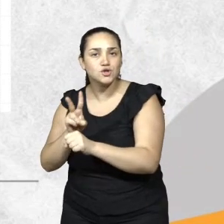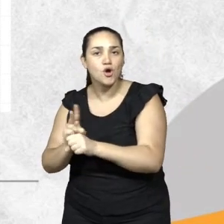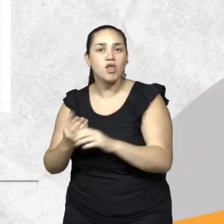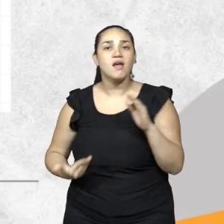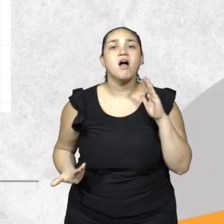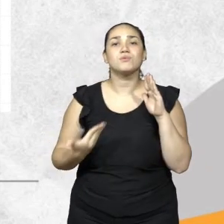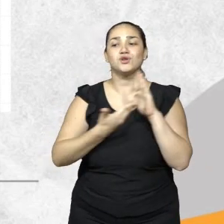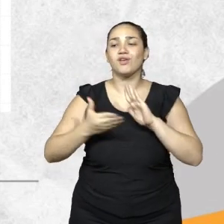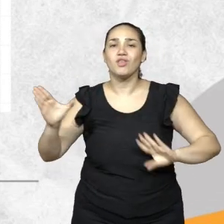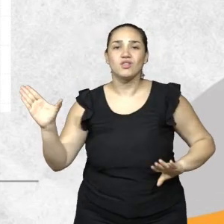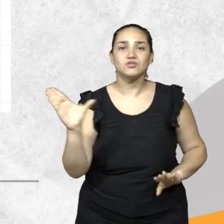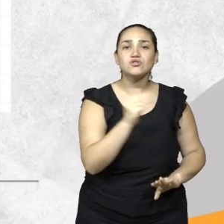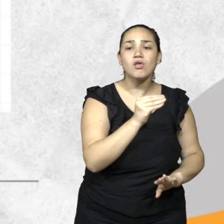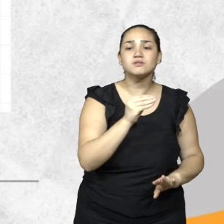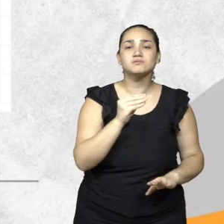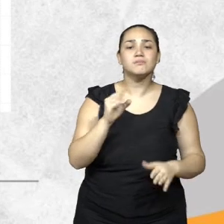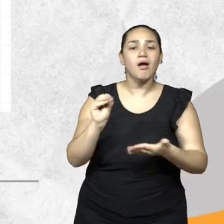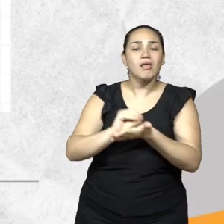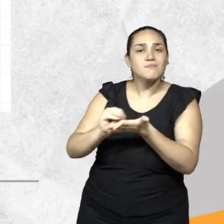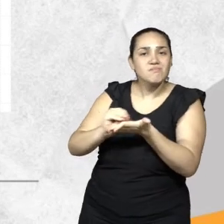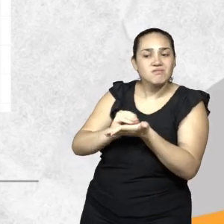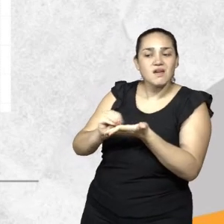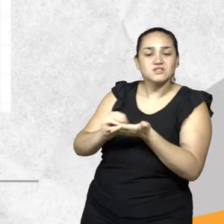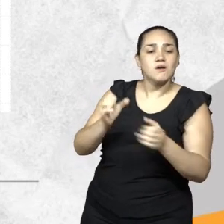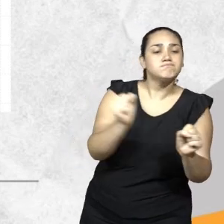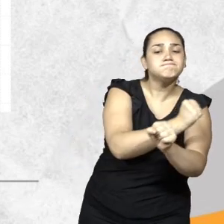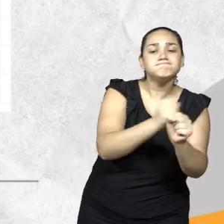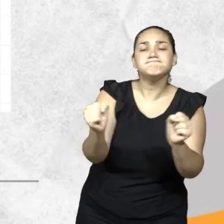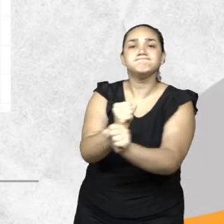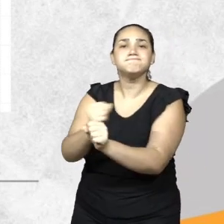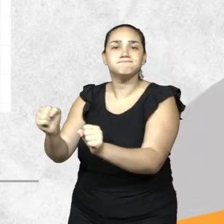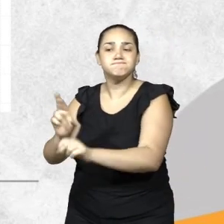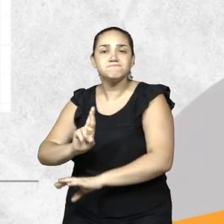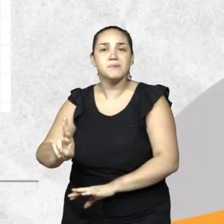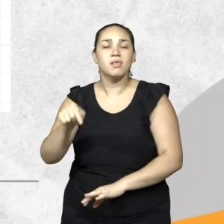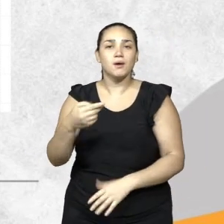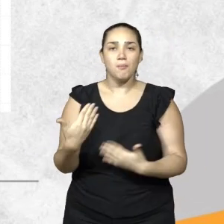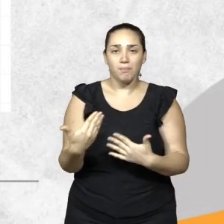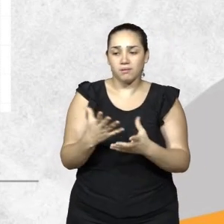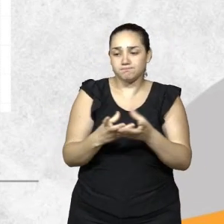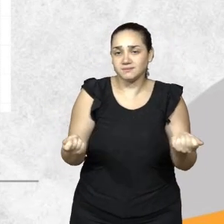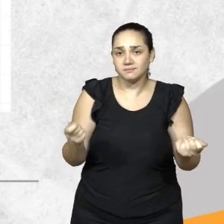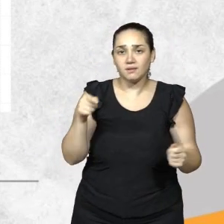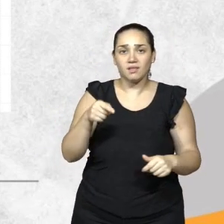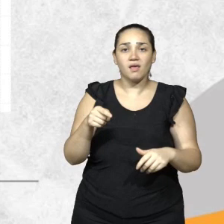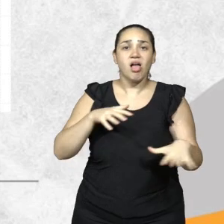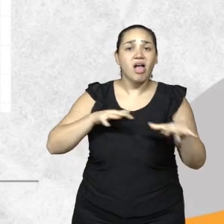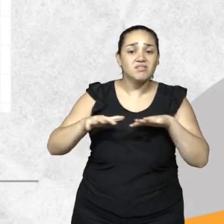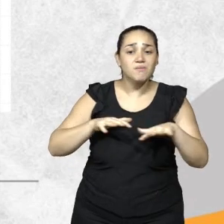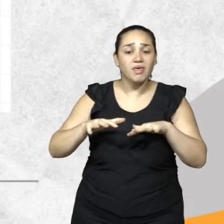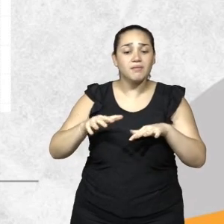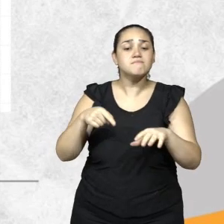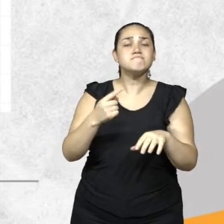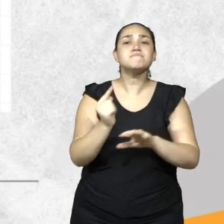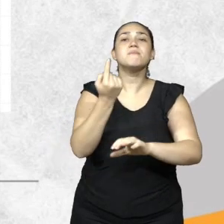autoridades de todos los actos administrativos habilitadores, que puede llegar a hacer cesar, por supuesto, la actividad originalmente